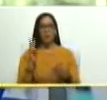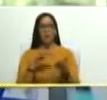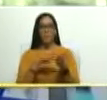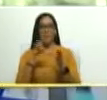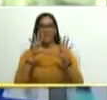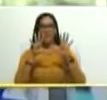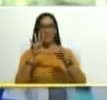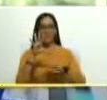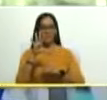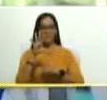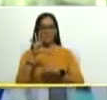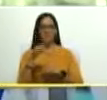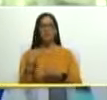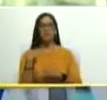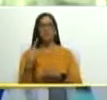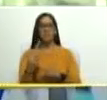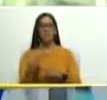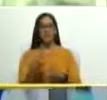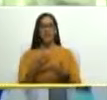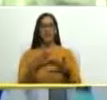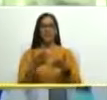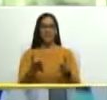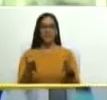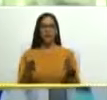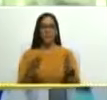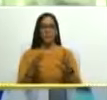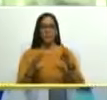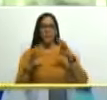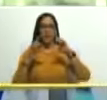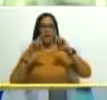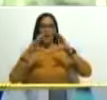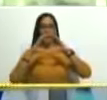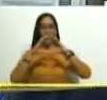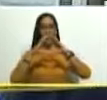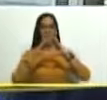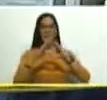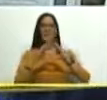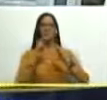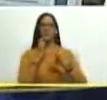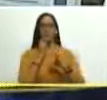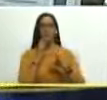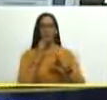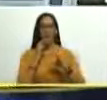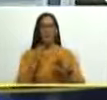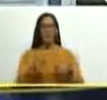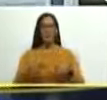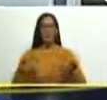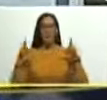2015. Primer récord por la moneda más grande de chocolate del mundo. Primer récord.